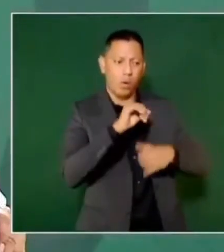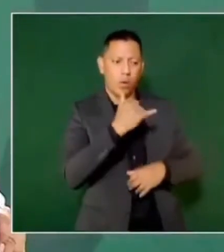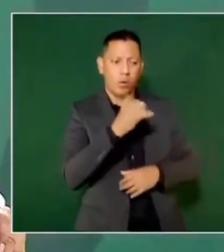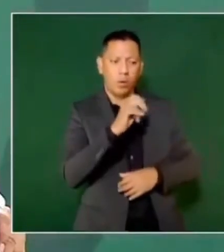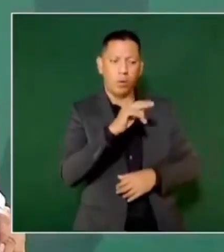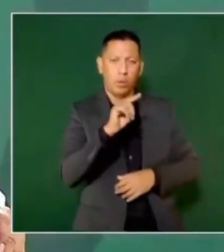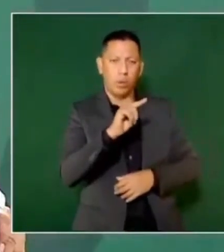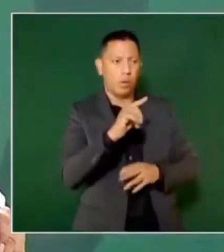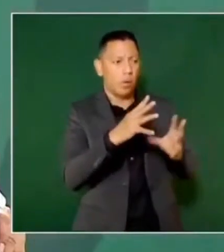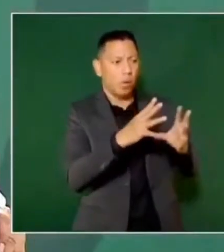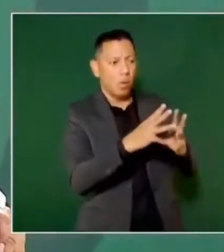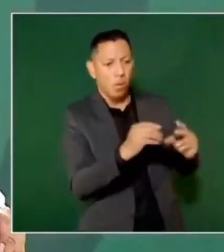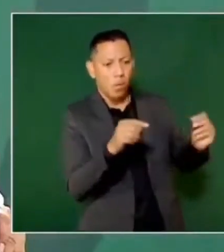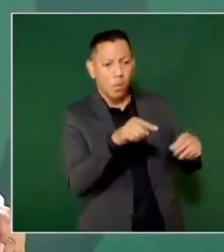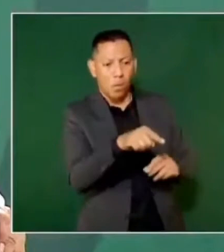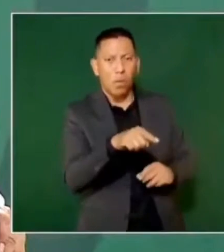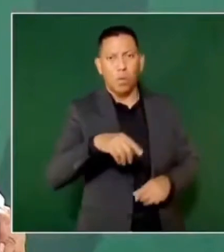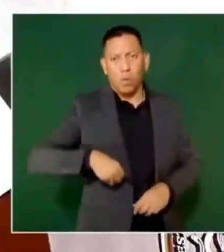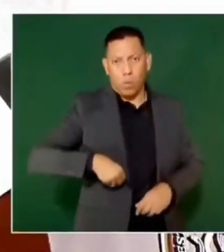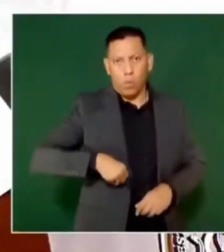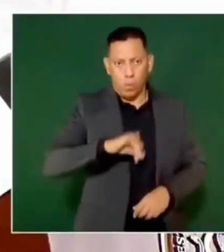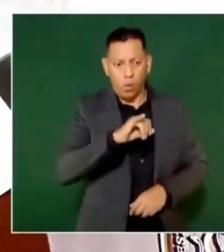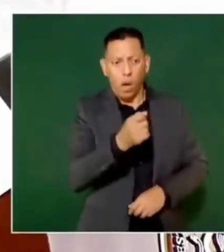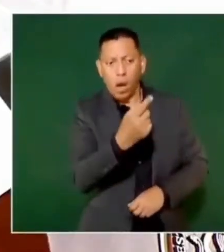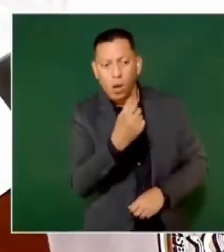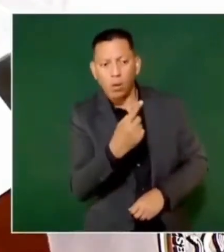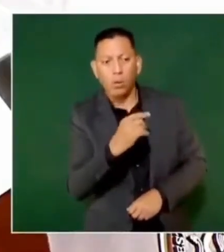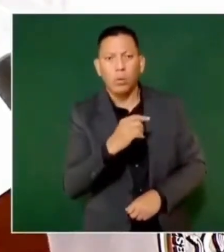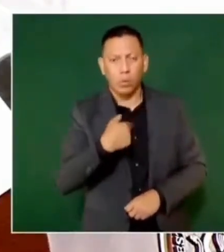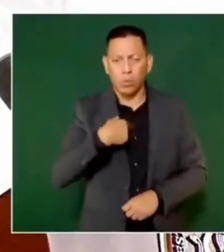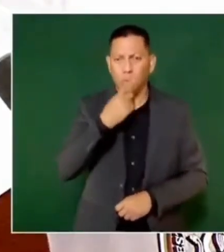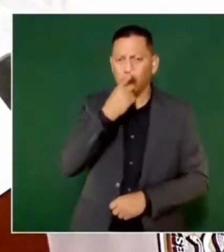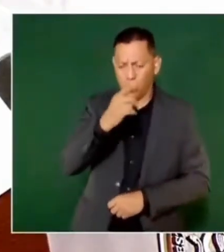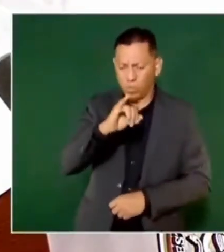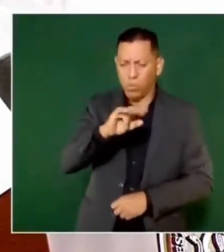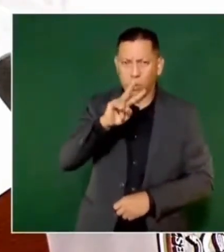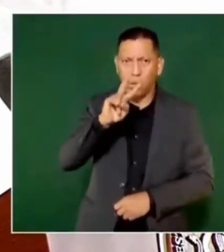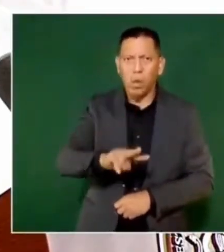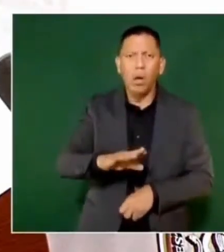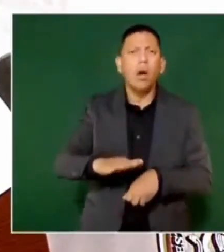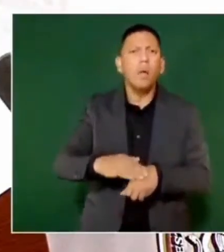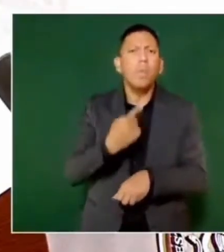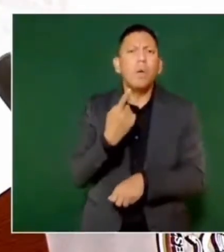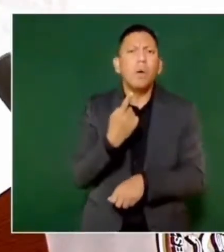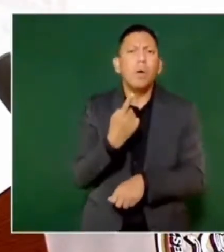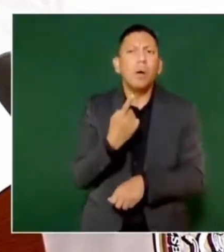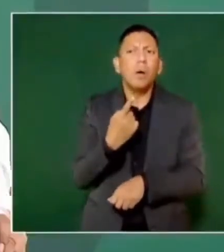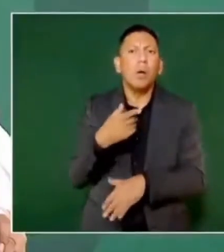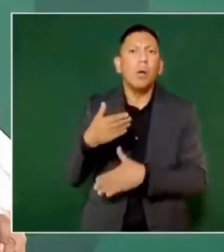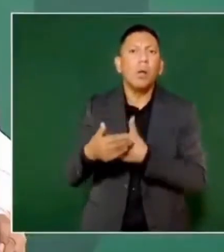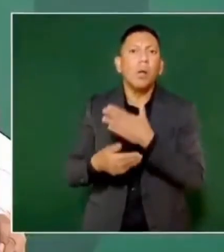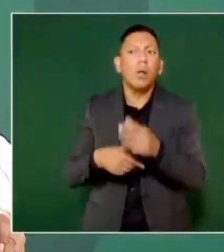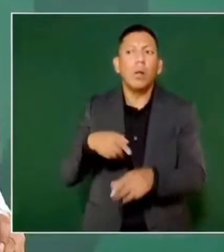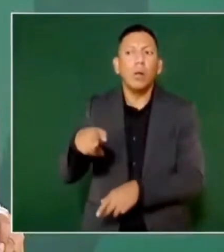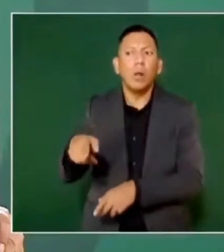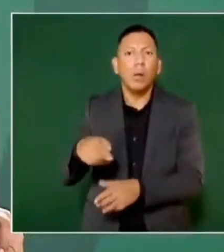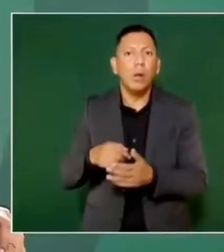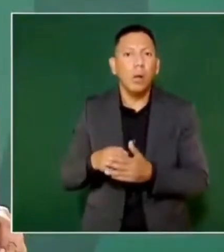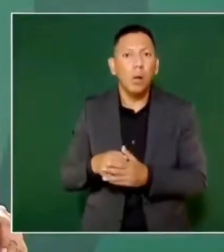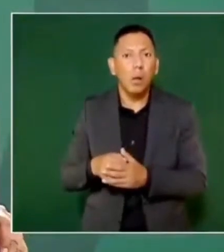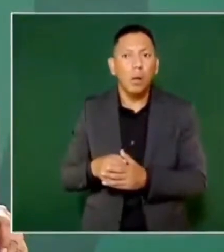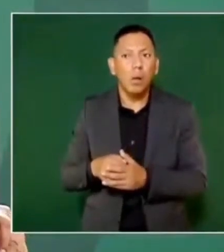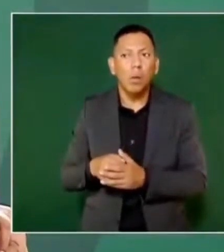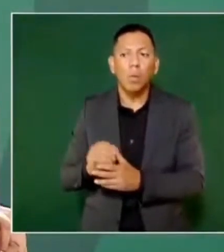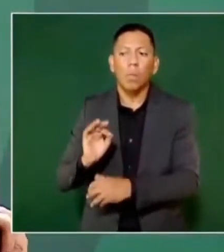Porque posteriormente se convierten en testigos protegidos y ellos mismos